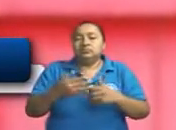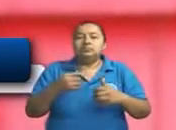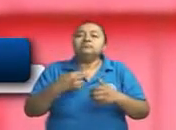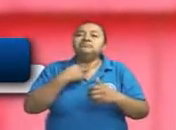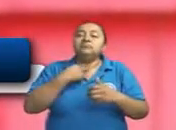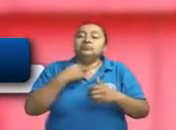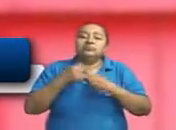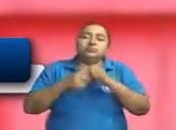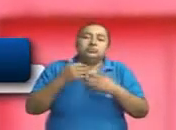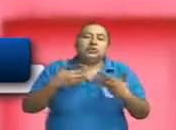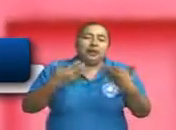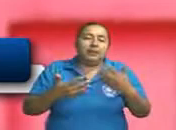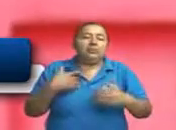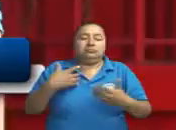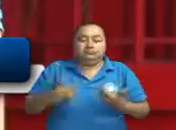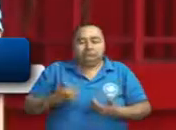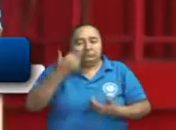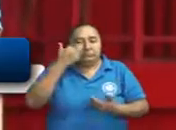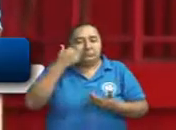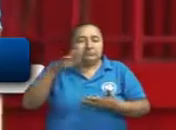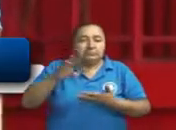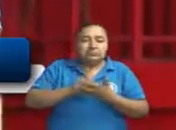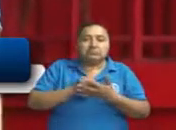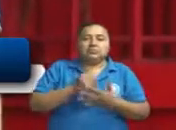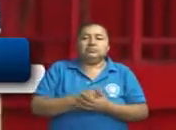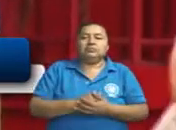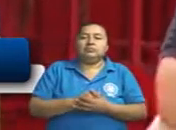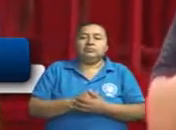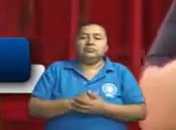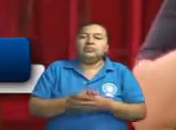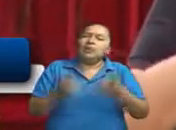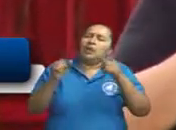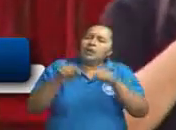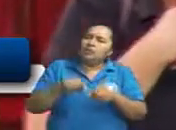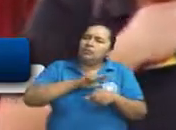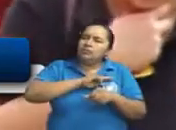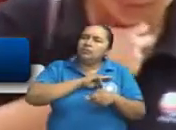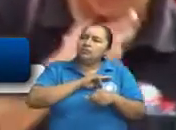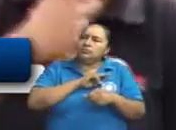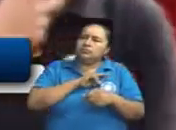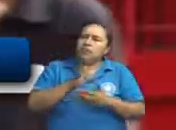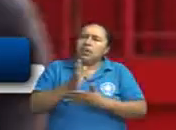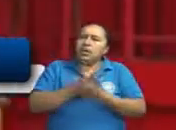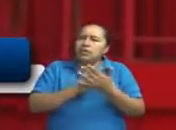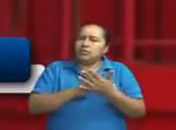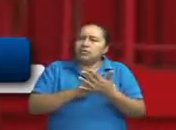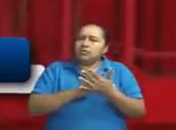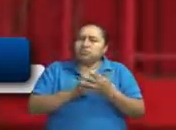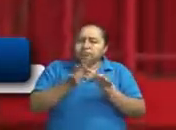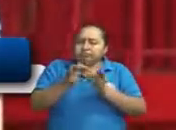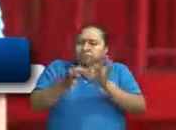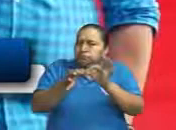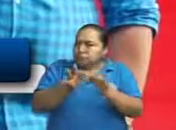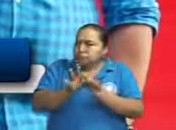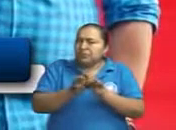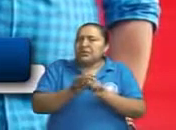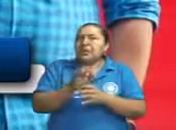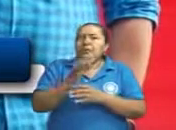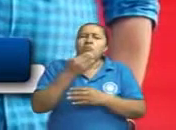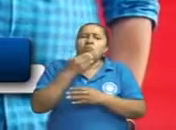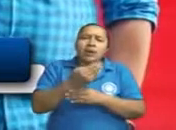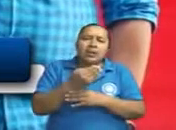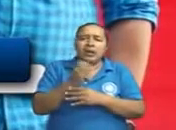predisposición de desarrollar esta enfermedad. Ahora, hay células como benignas y malignas también. El hecho de